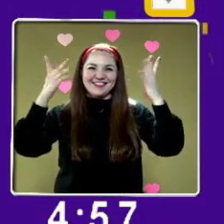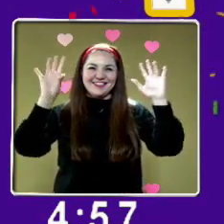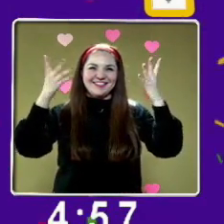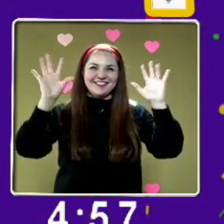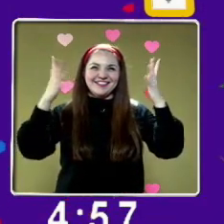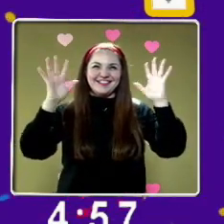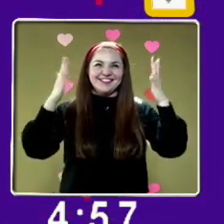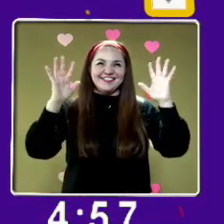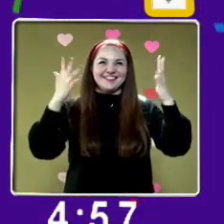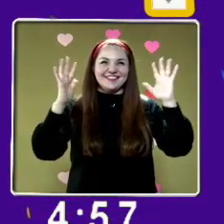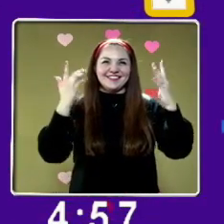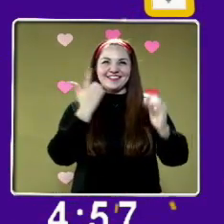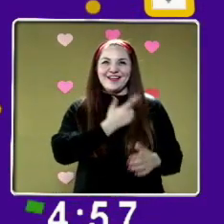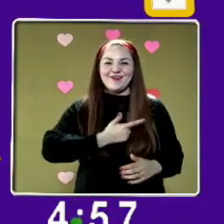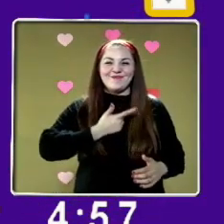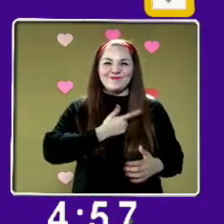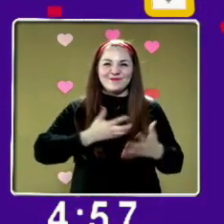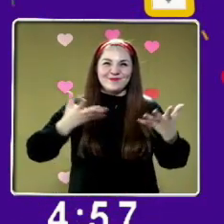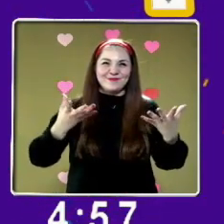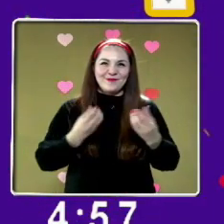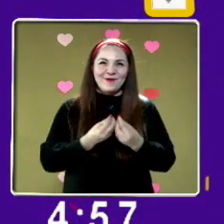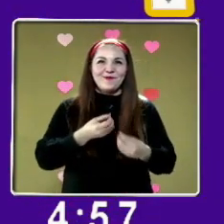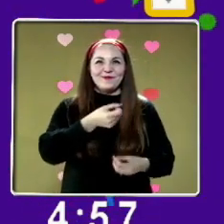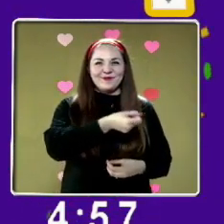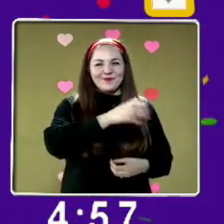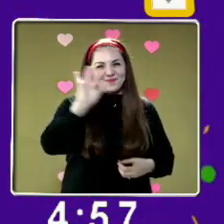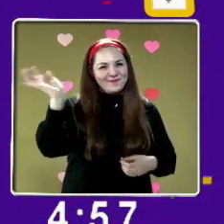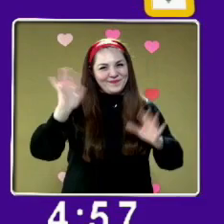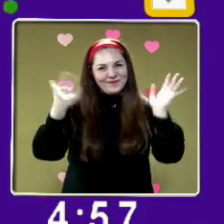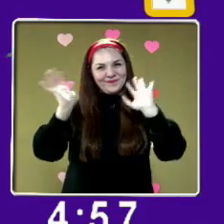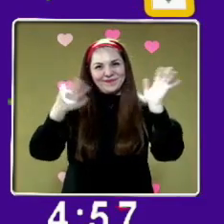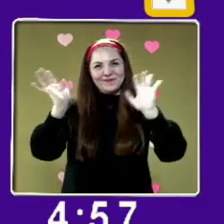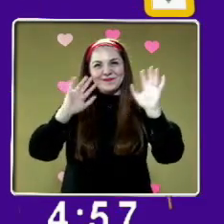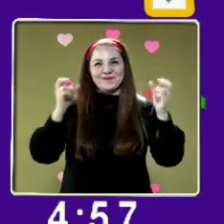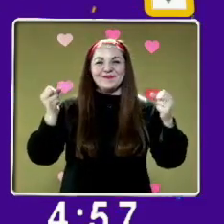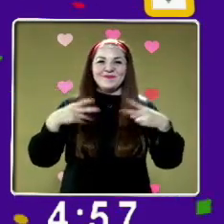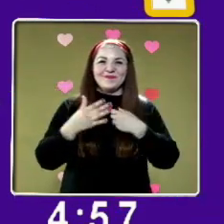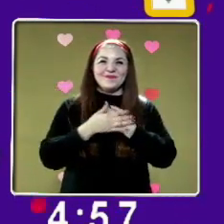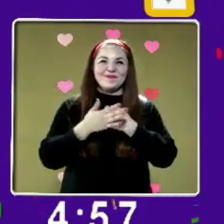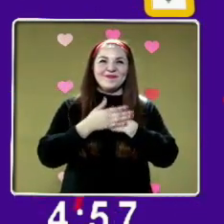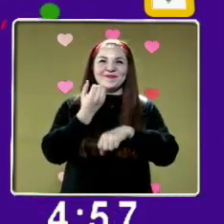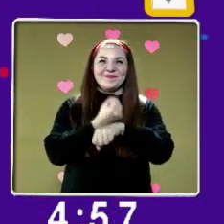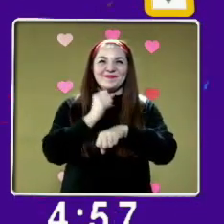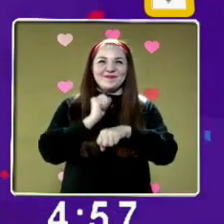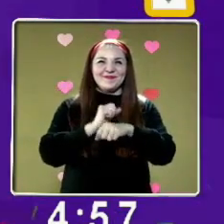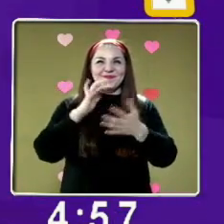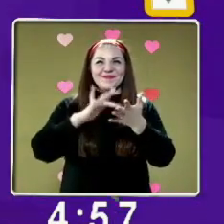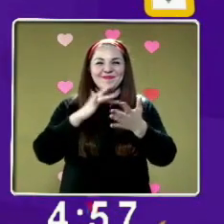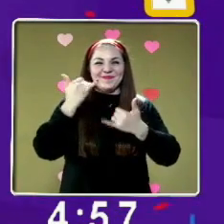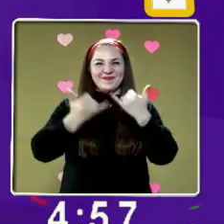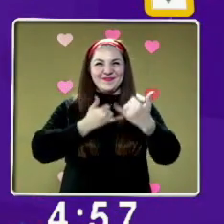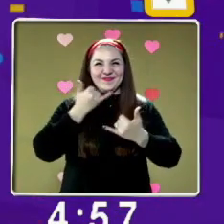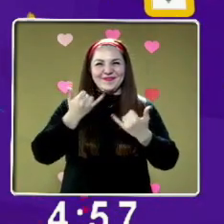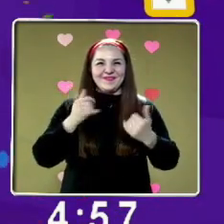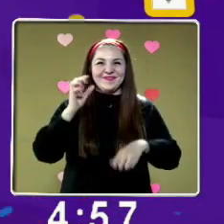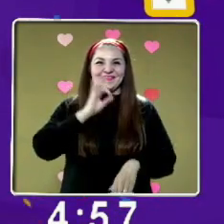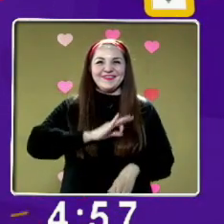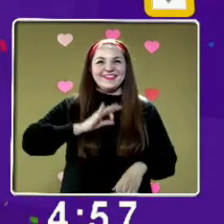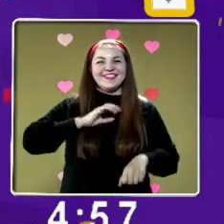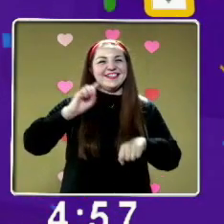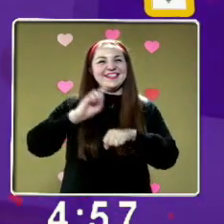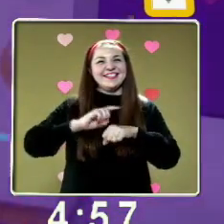Bueno, nos dio mucho gusto haber estado con ustedes. Nos despedimos y nos vemos la próxima semana. Gracias por jugar con nosotros a Kahoot. ¡Feliz día!